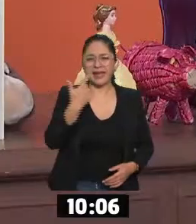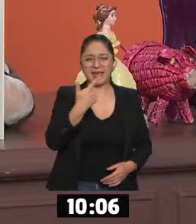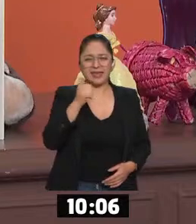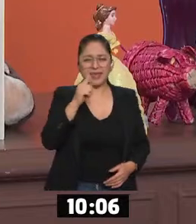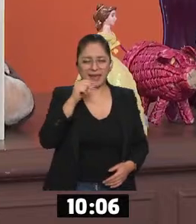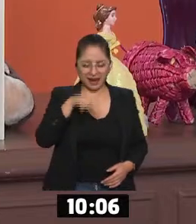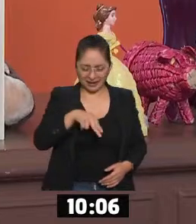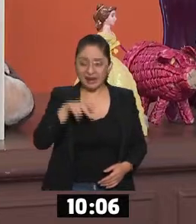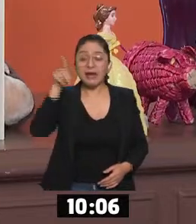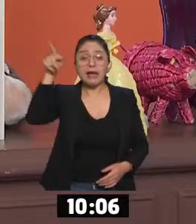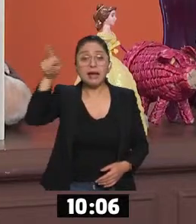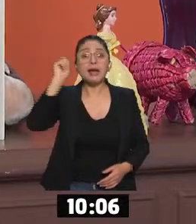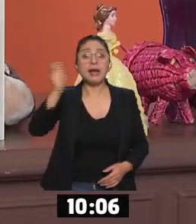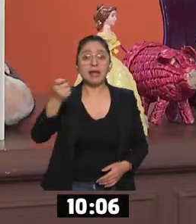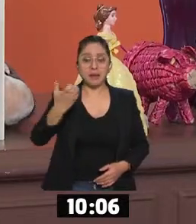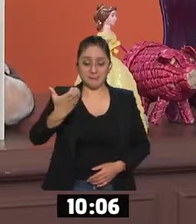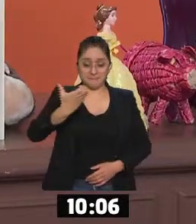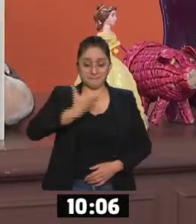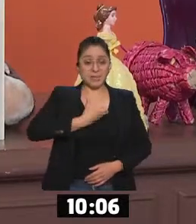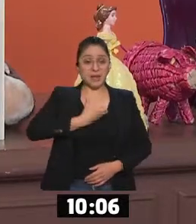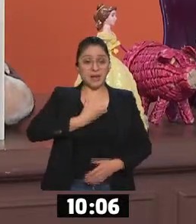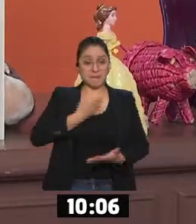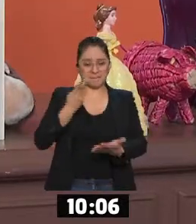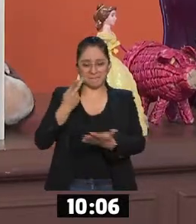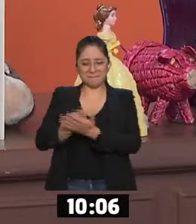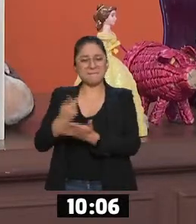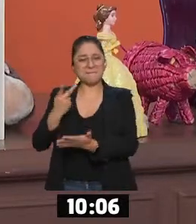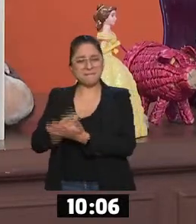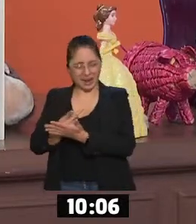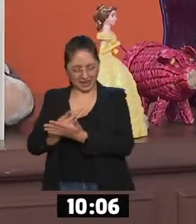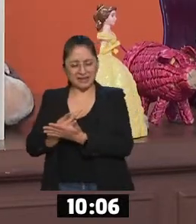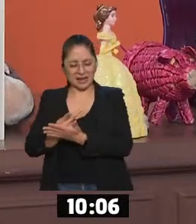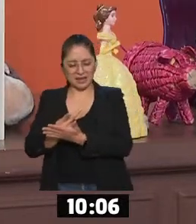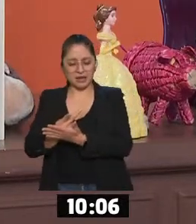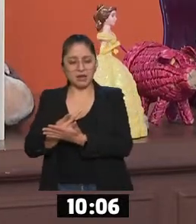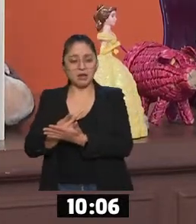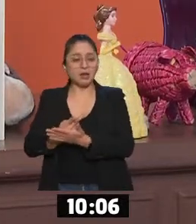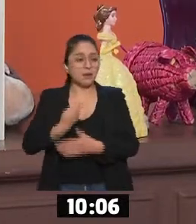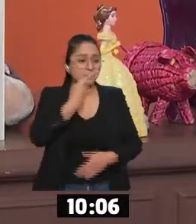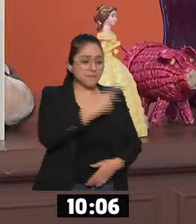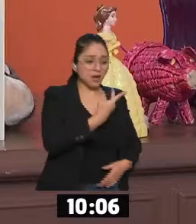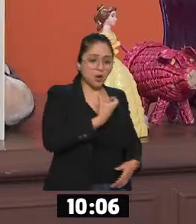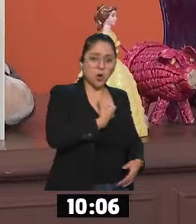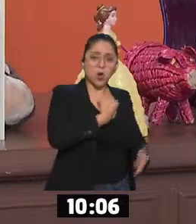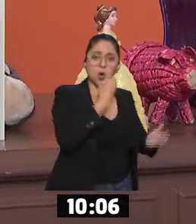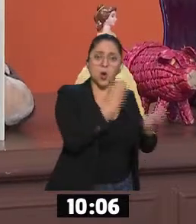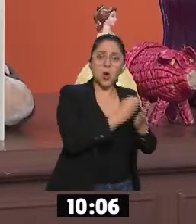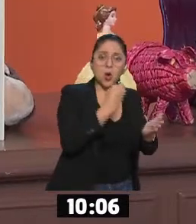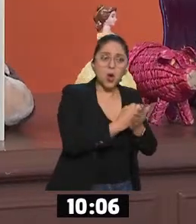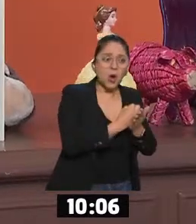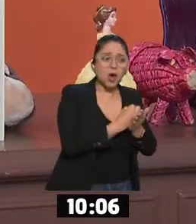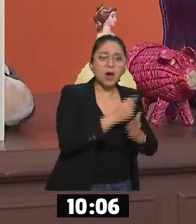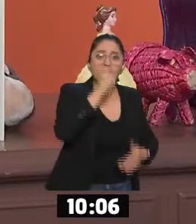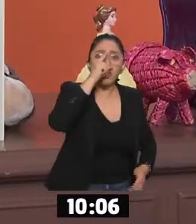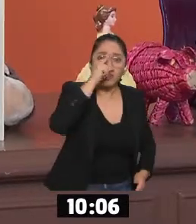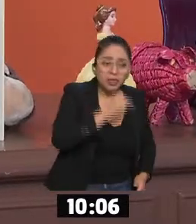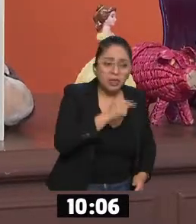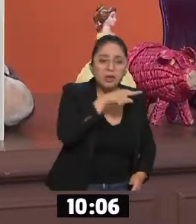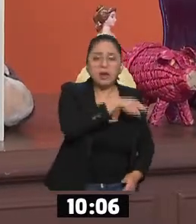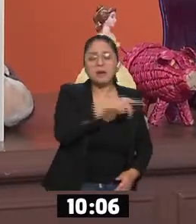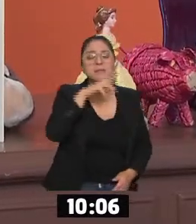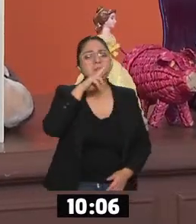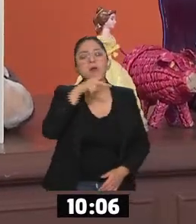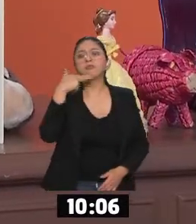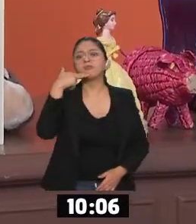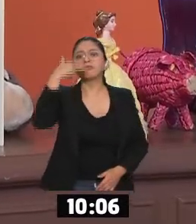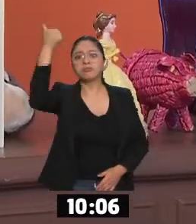suicida porque fue medalla de plata, no de oro, y a él lo crearon genéticamente para ser de oro. Para ser de oro. El que no se puso